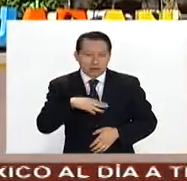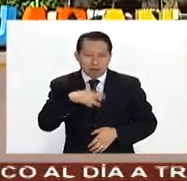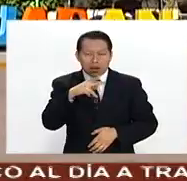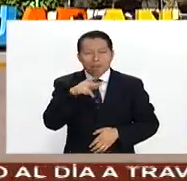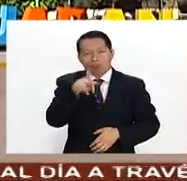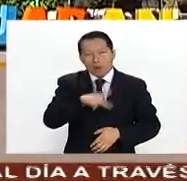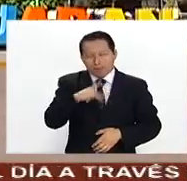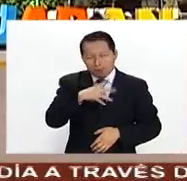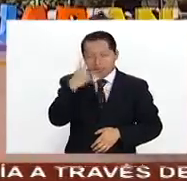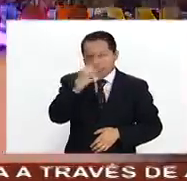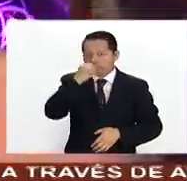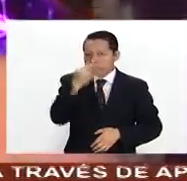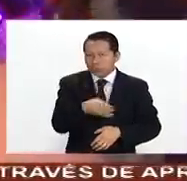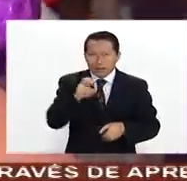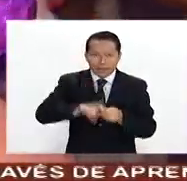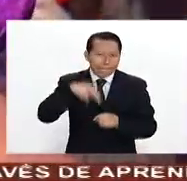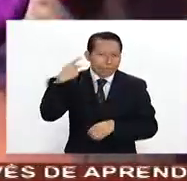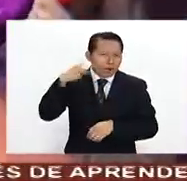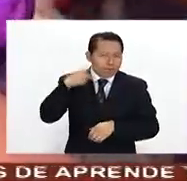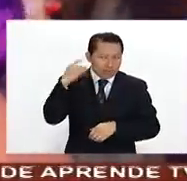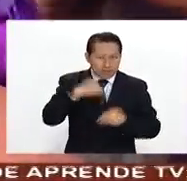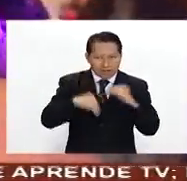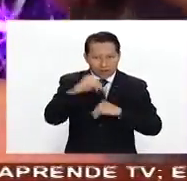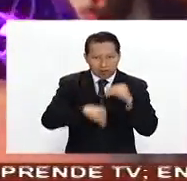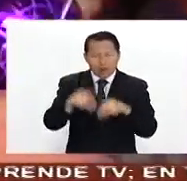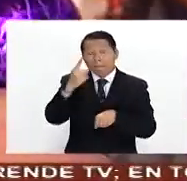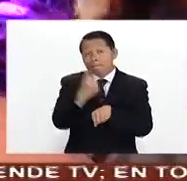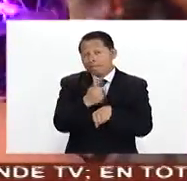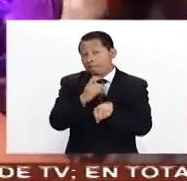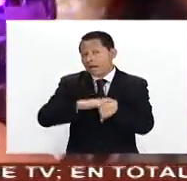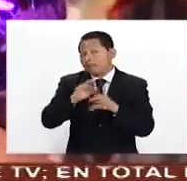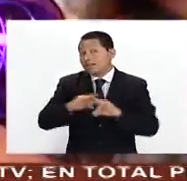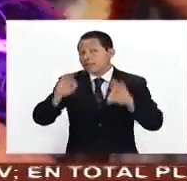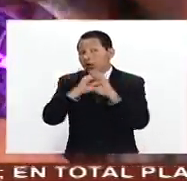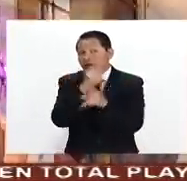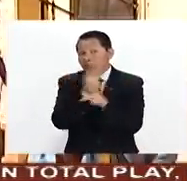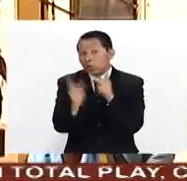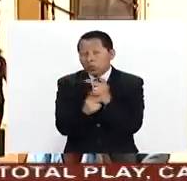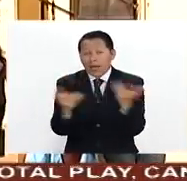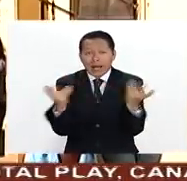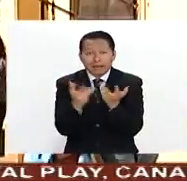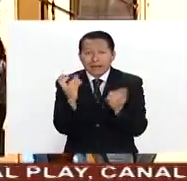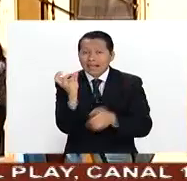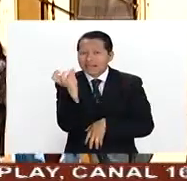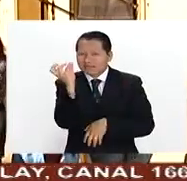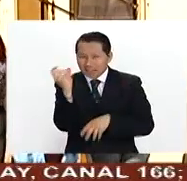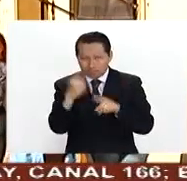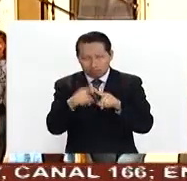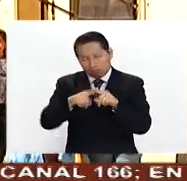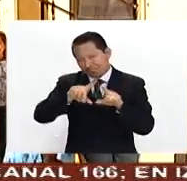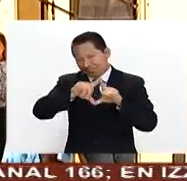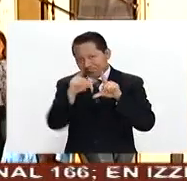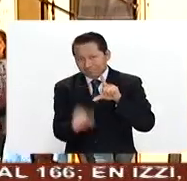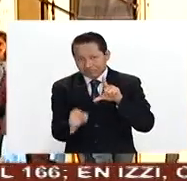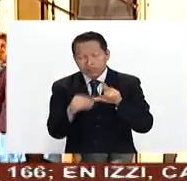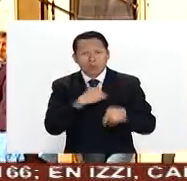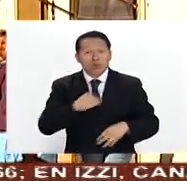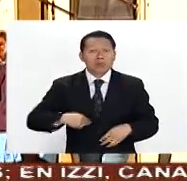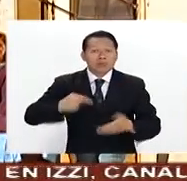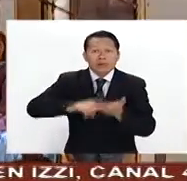en la Sierra Norte de Puebla, es el principal productor de esferas navideñas en el país. En el municipio se